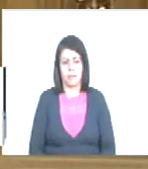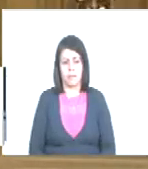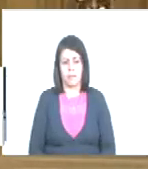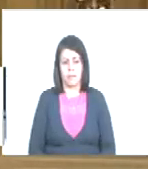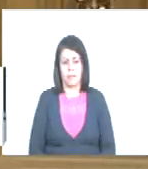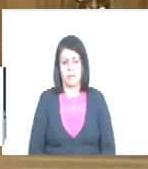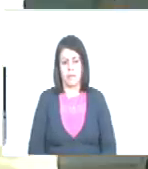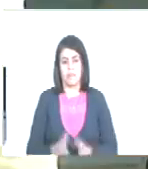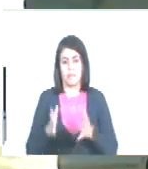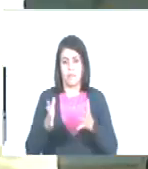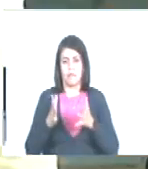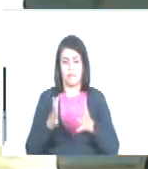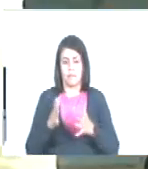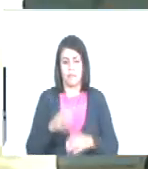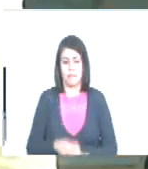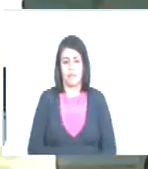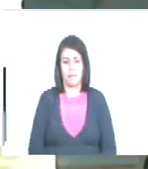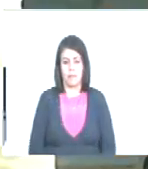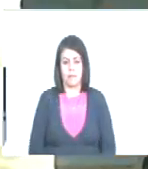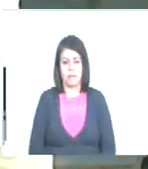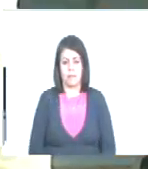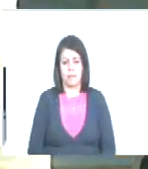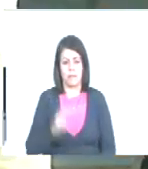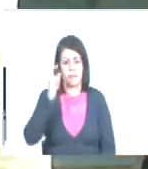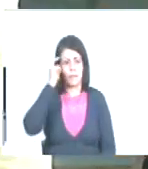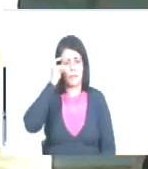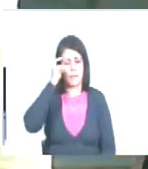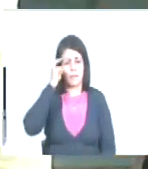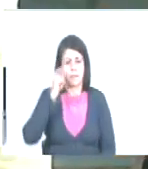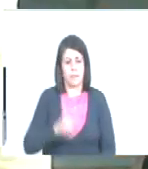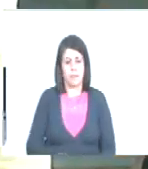mate victorioso del día de San